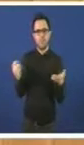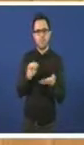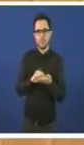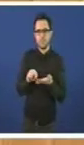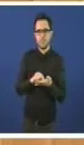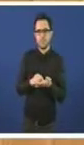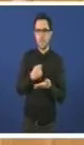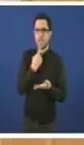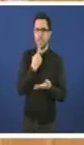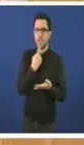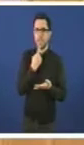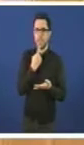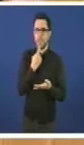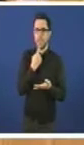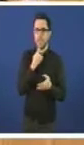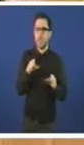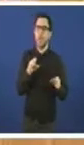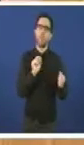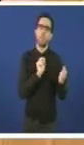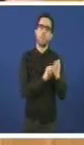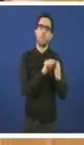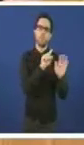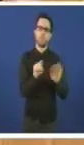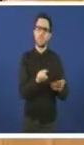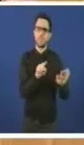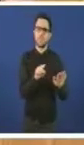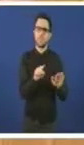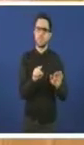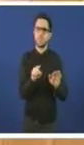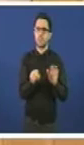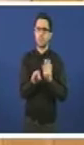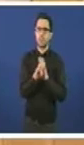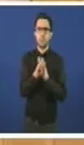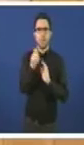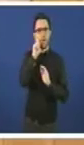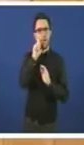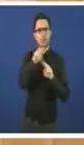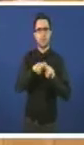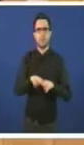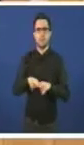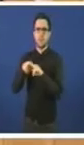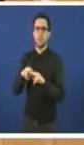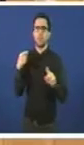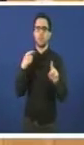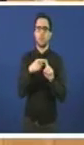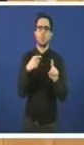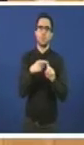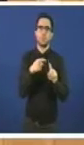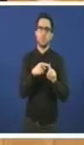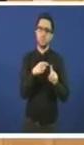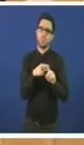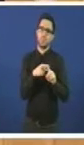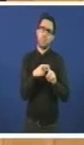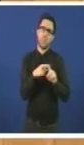fíjese en 2.6 y seguirá velar seguirá velar por el uso de la toponimia oficial de las provincias parroquias en lugares de